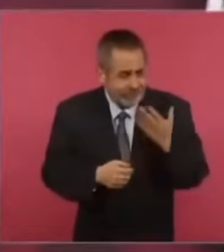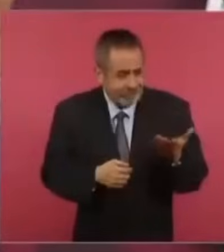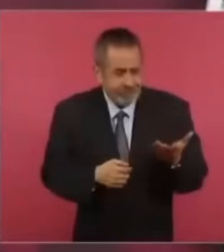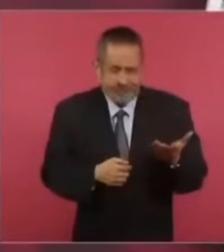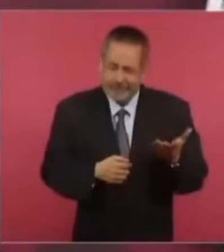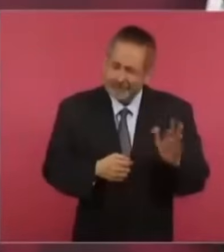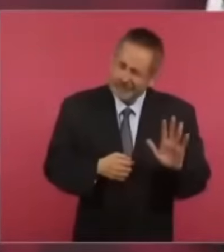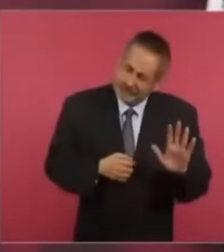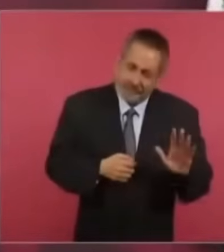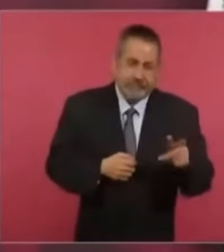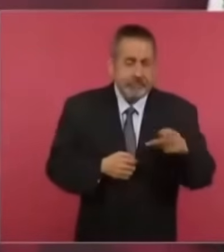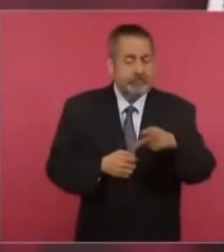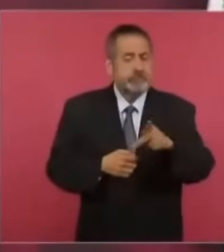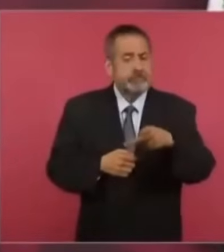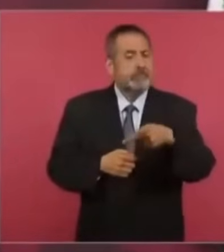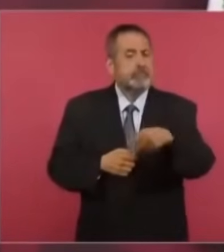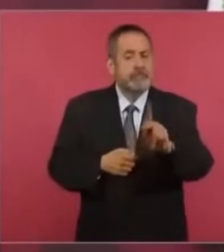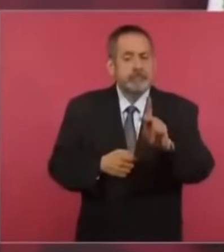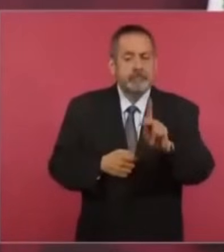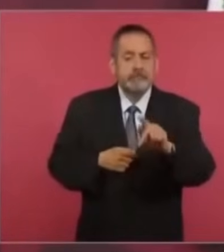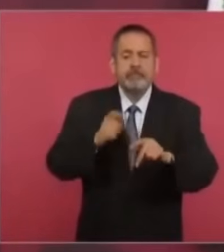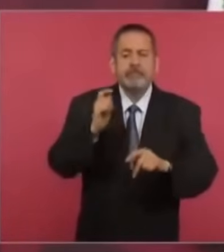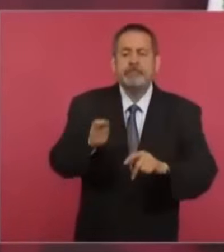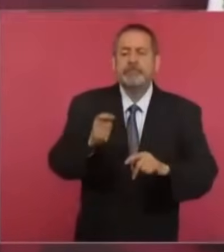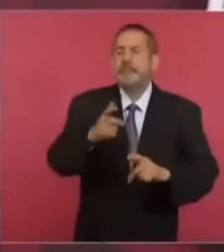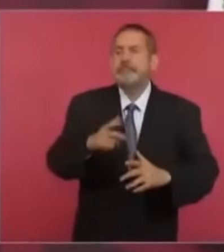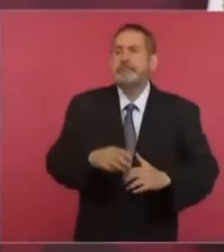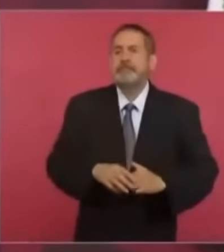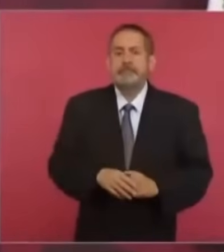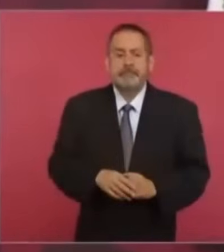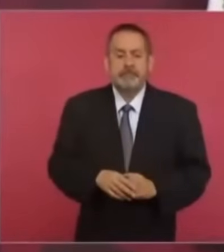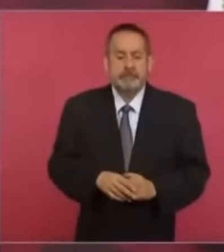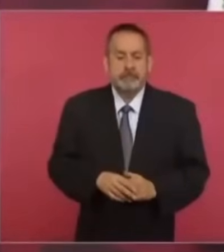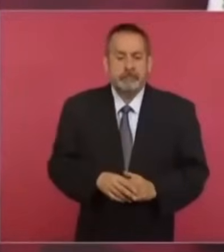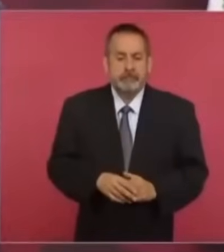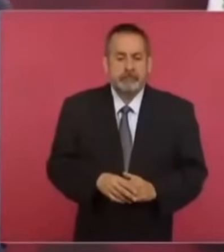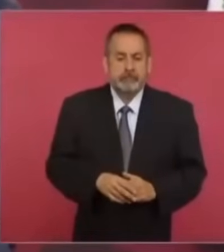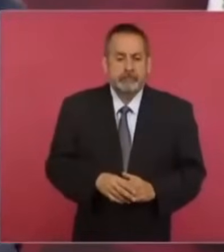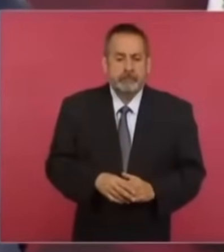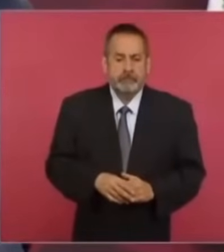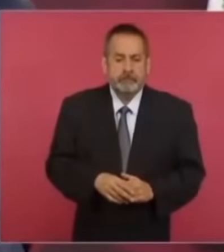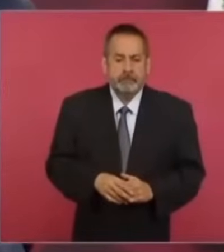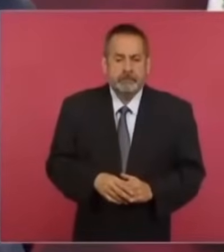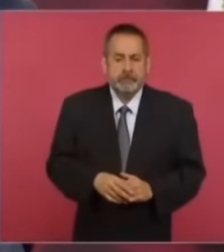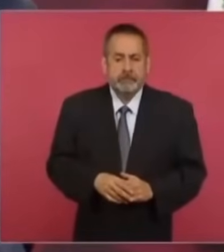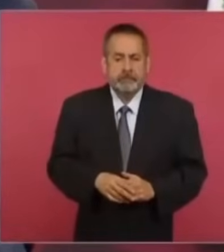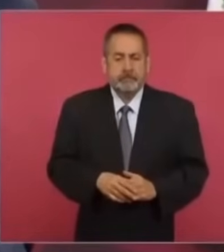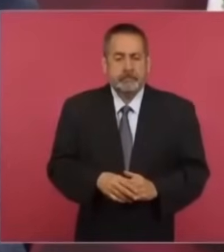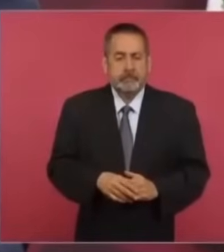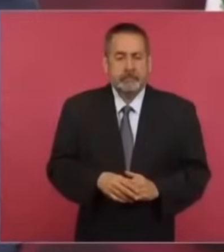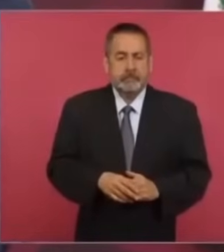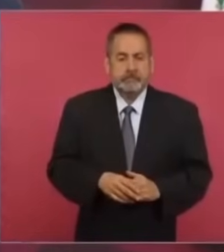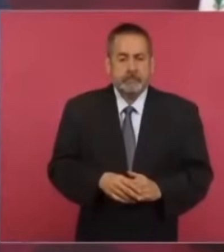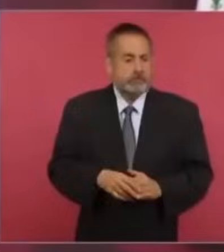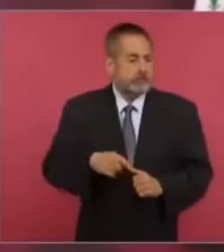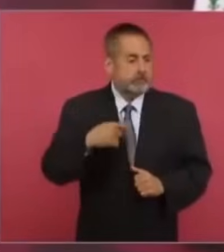¿qué pasa, por ejemplo, cuando ese proyecto